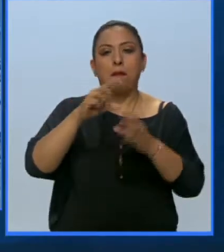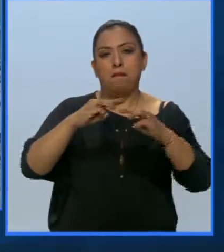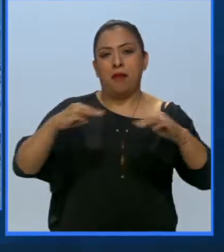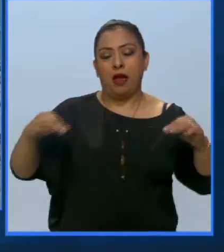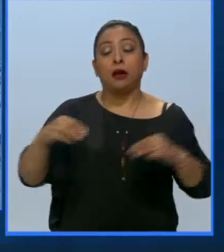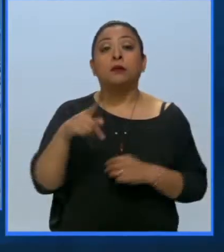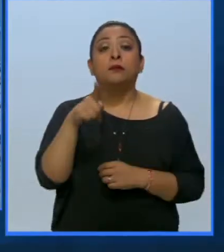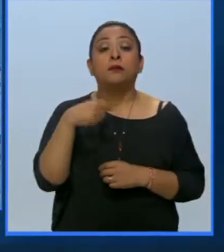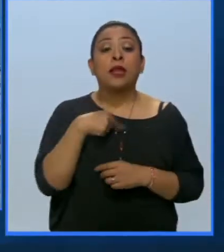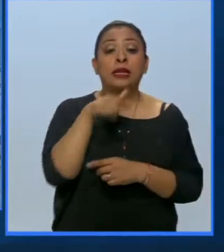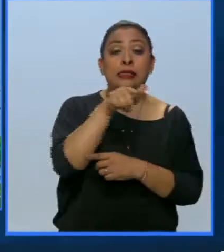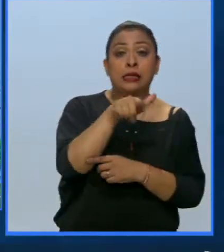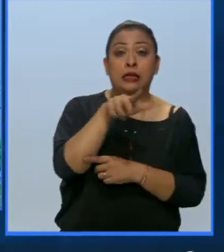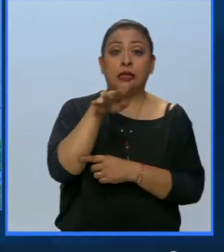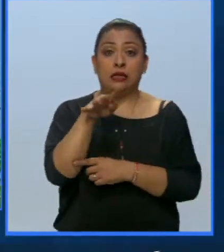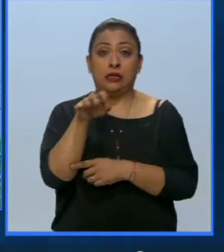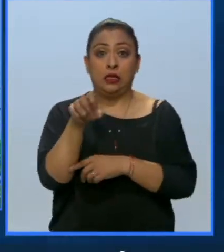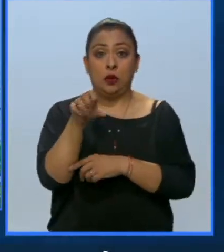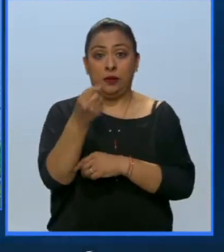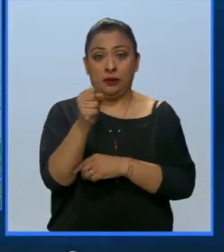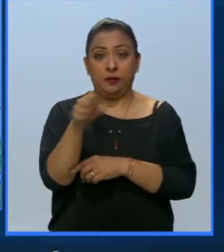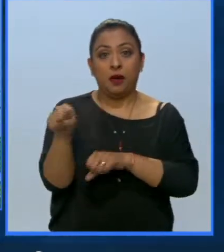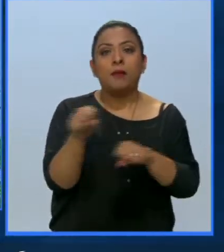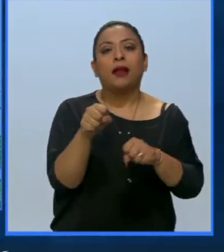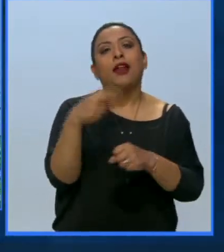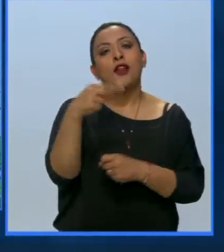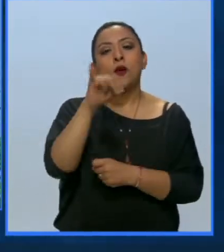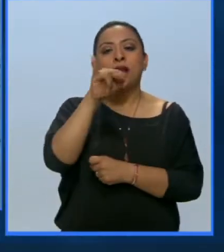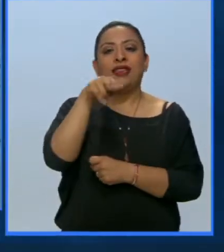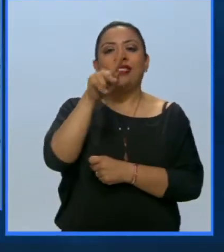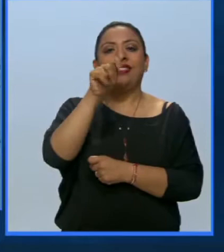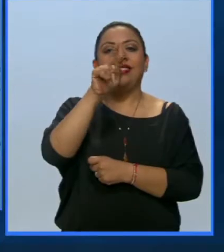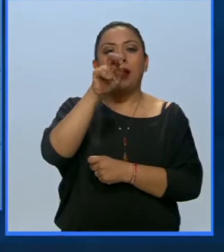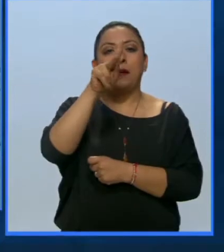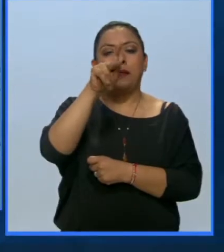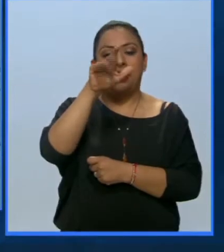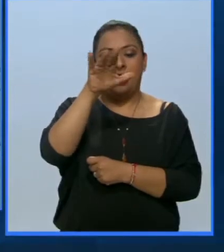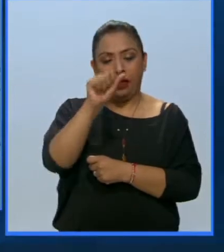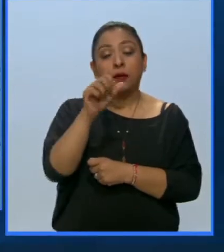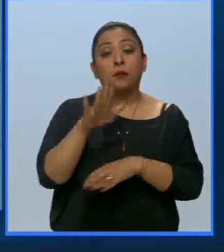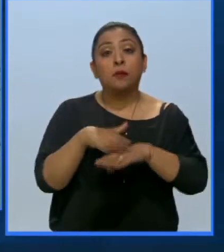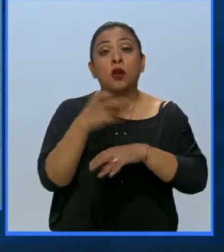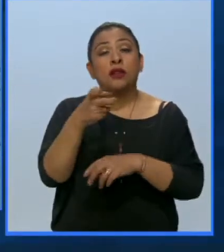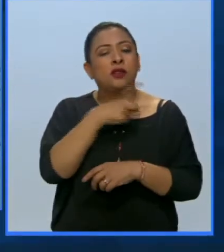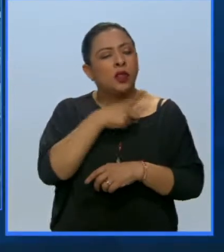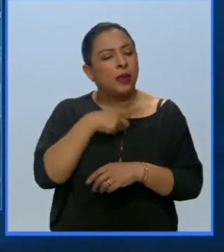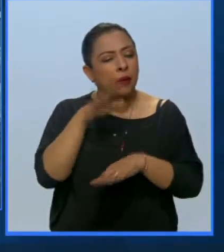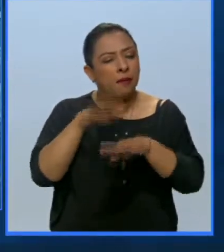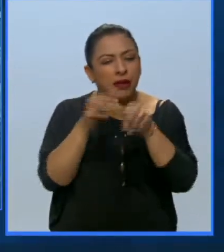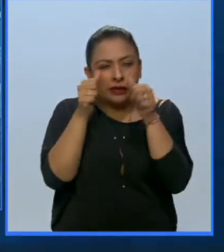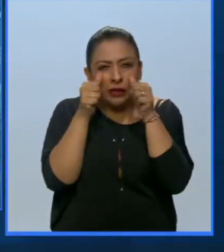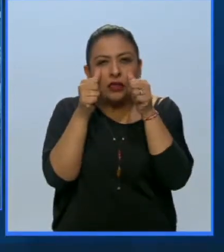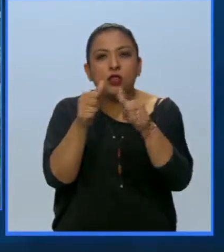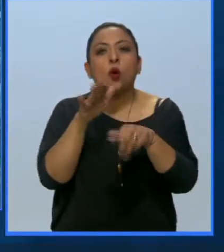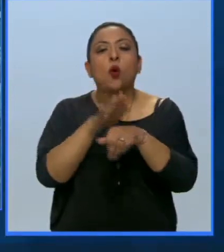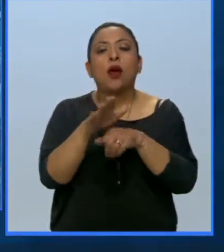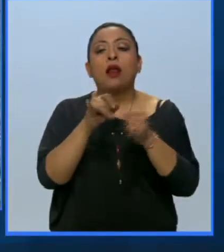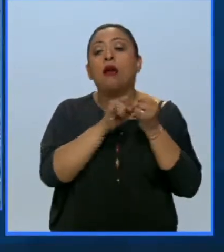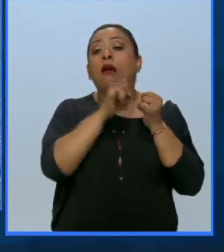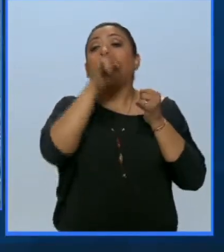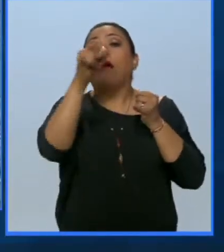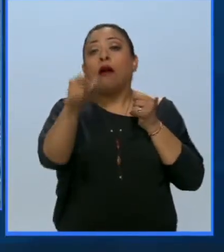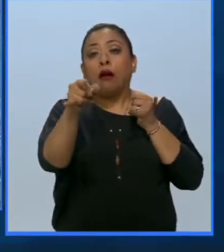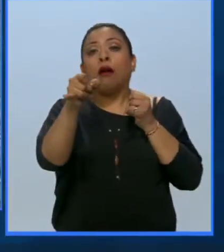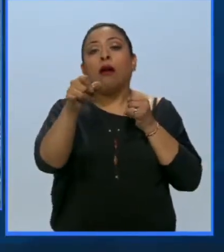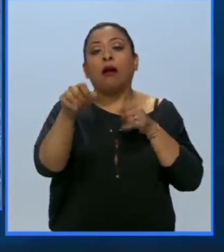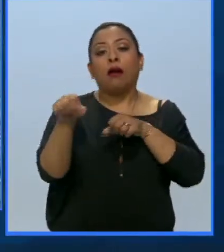Los sismos del 7 y 19 de septiembre fueron intraplaca. No obstante, otro de los factores que se debe de tomar en cuenta es la distancia del epicentro, ya